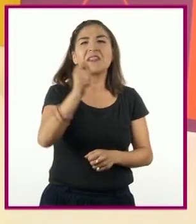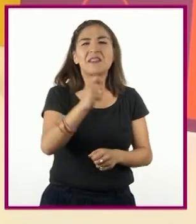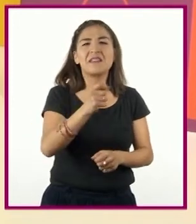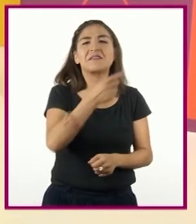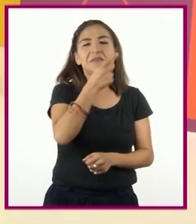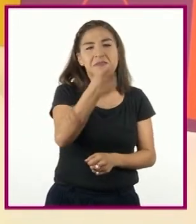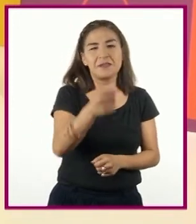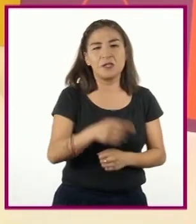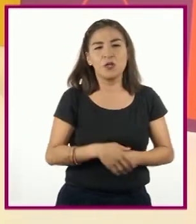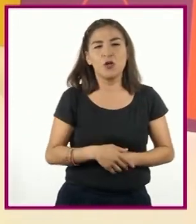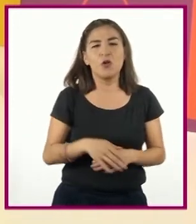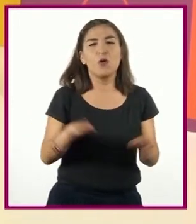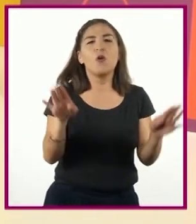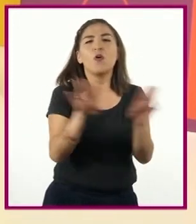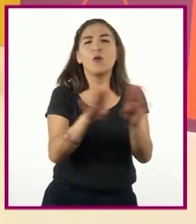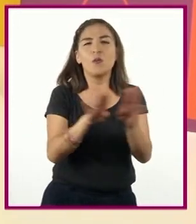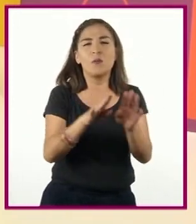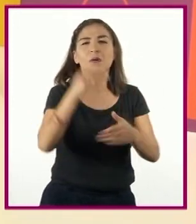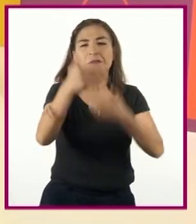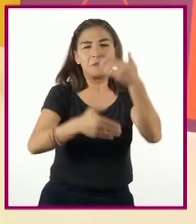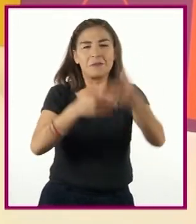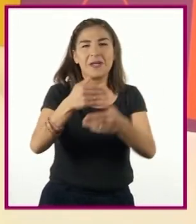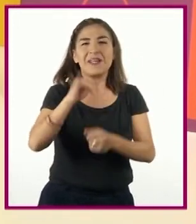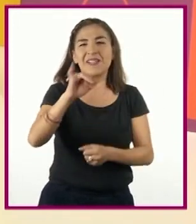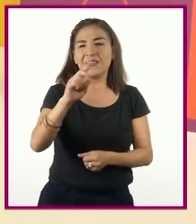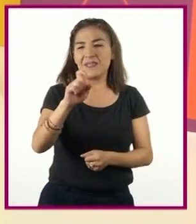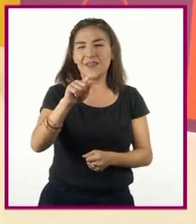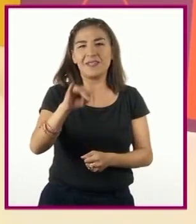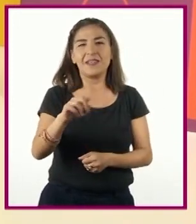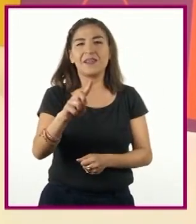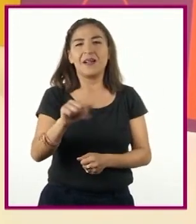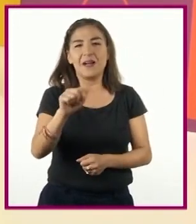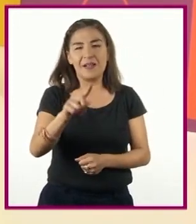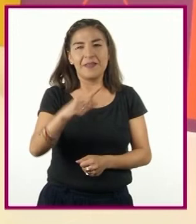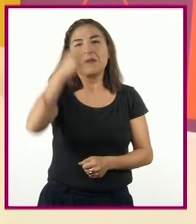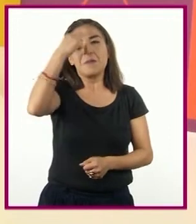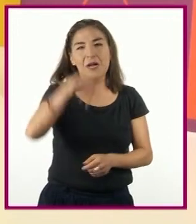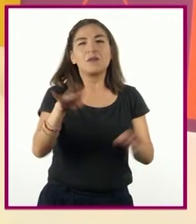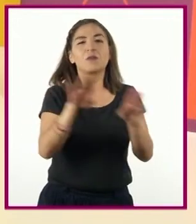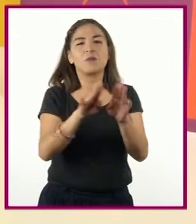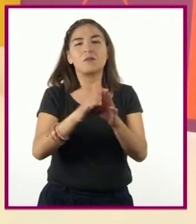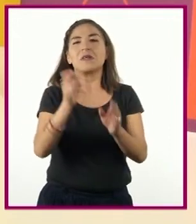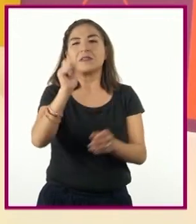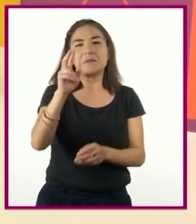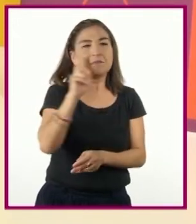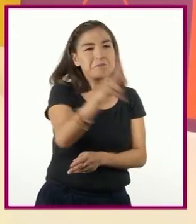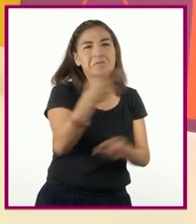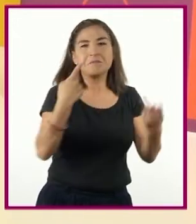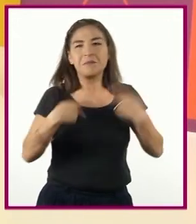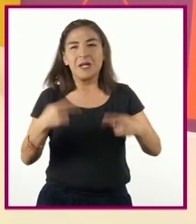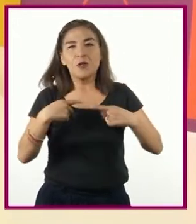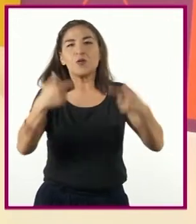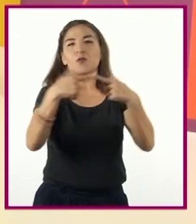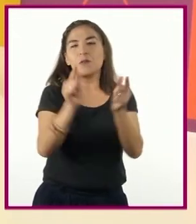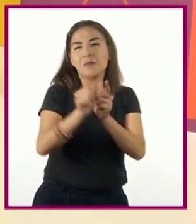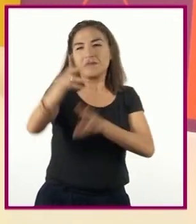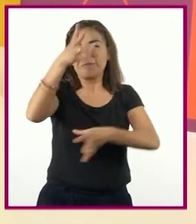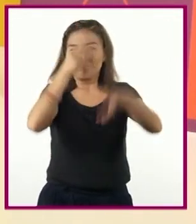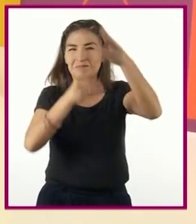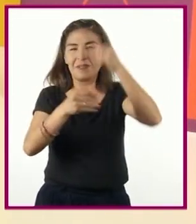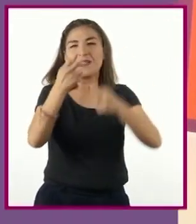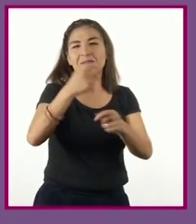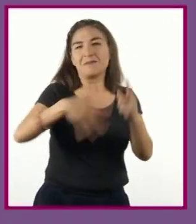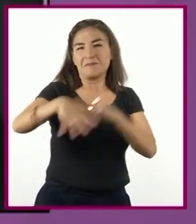explica cómo se construye la identidad a partir de las influencias que recibimos de las personas y grupos de nuestros